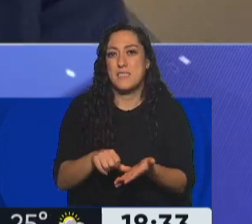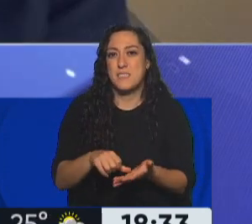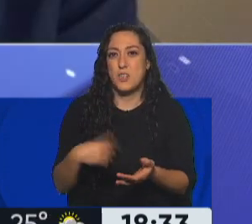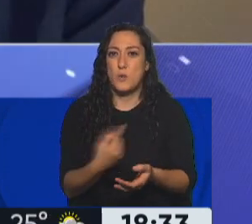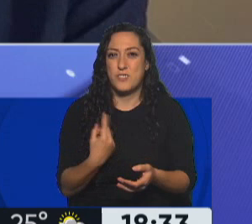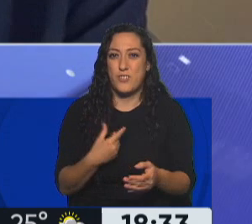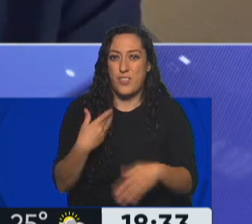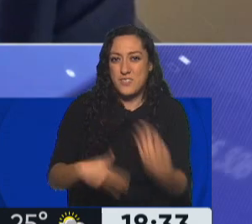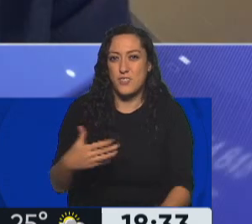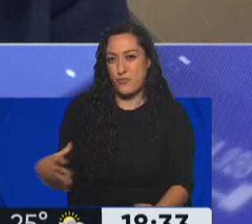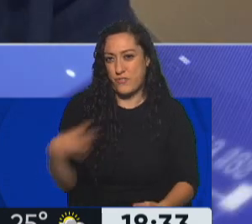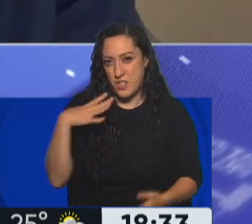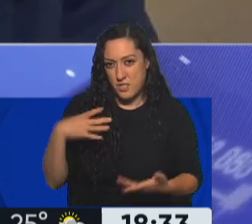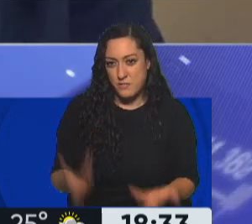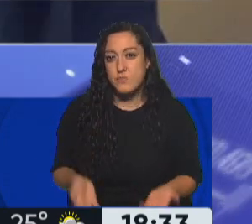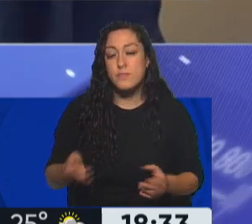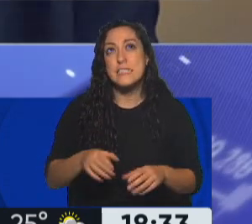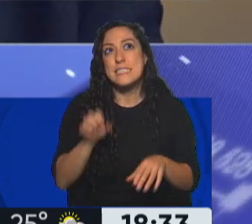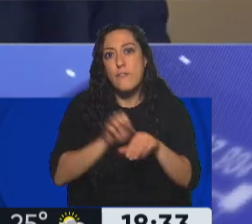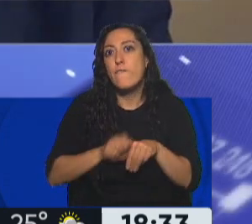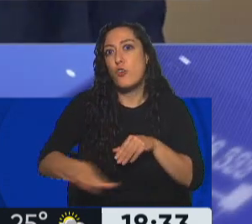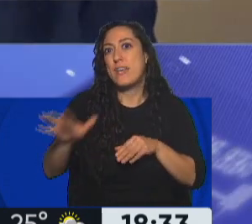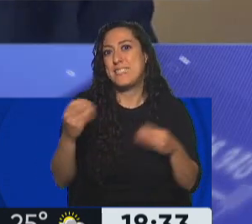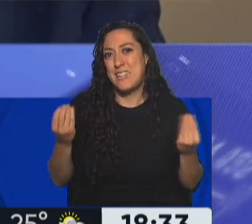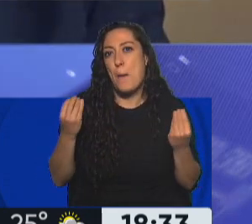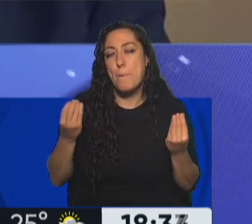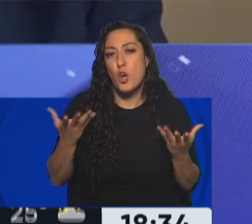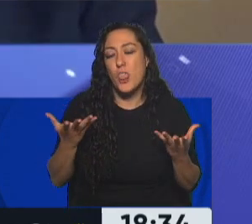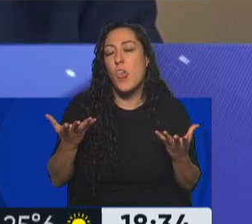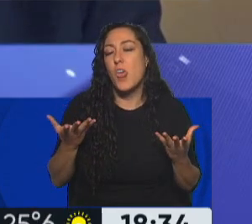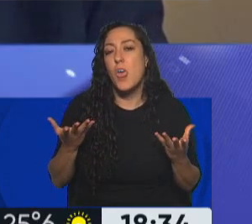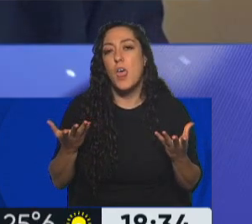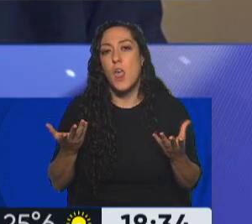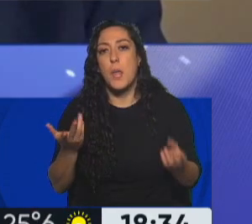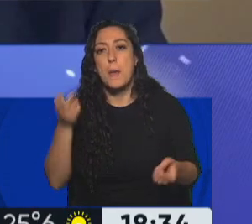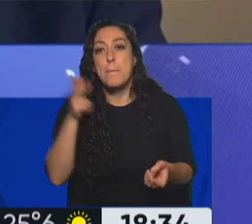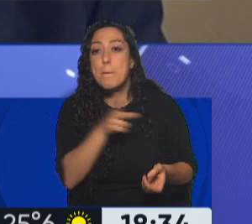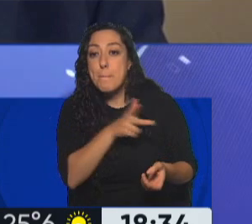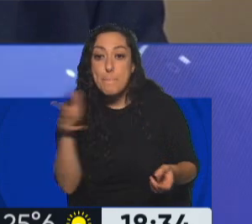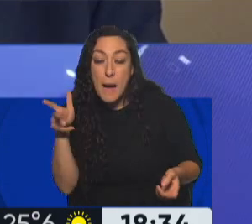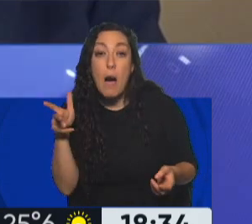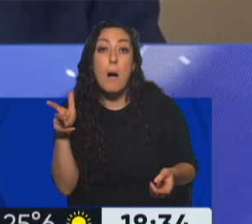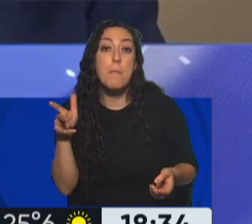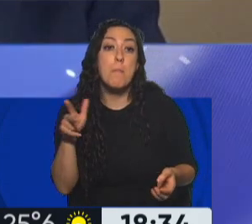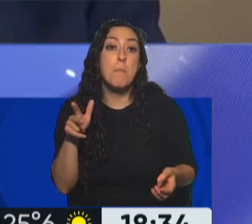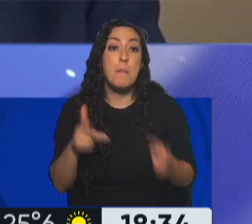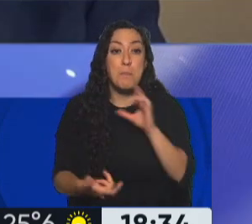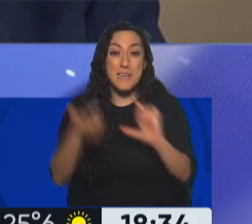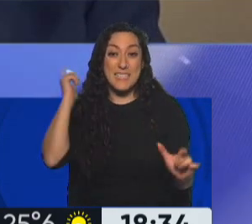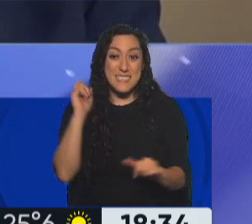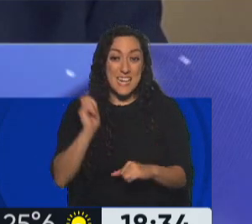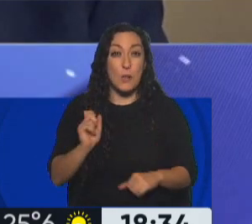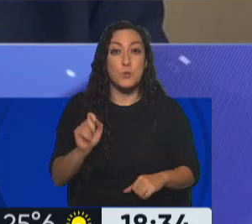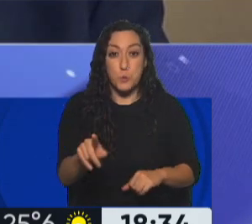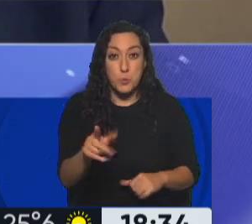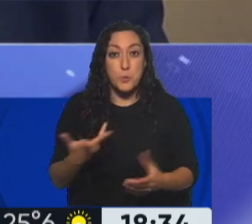Mire, creo que influyó mucho, porque el Papa me parece que actuó desde la experiencia que